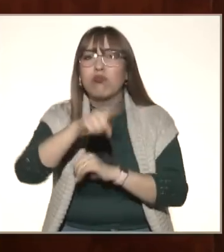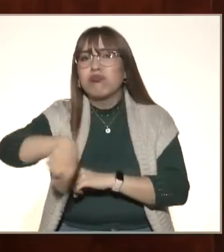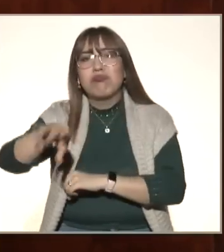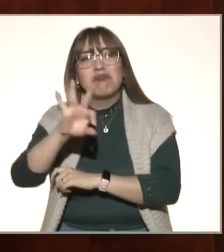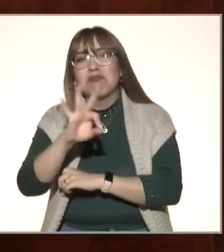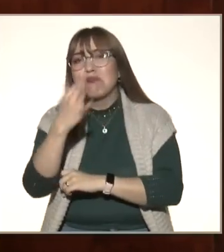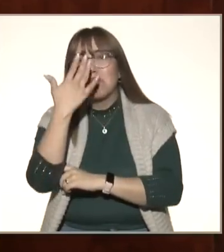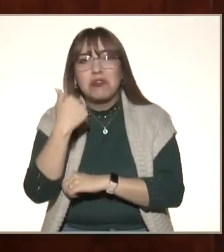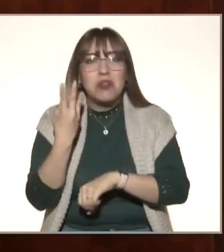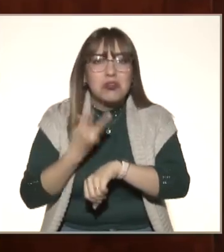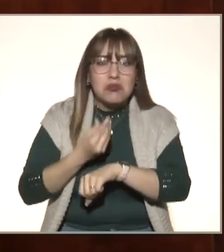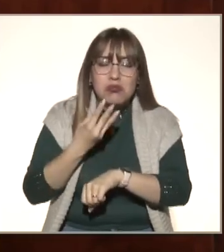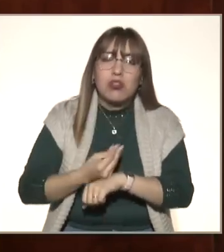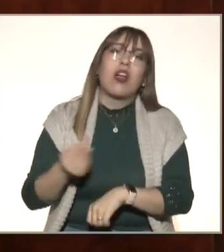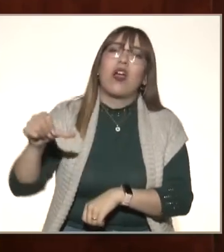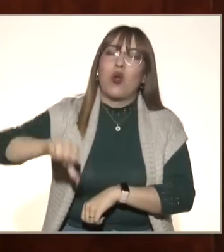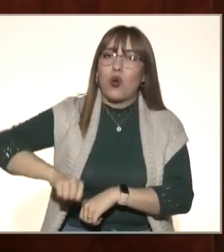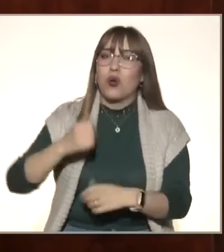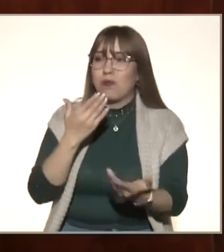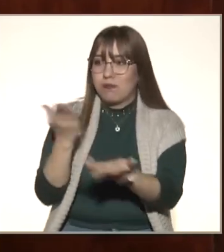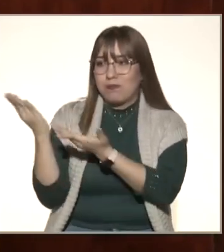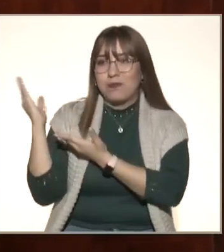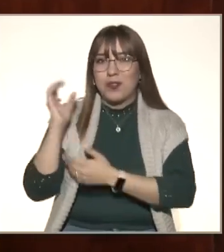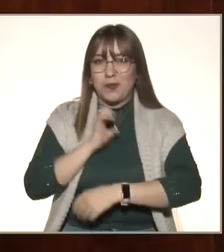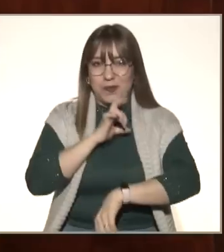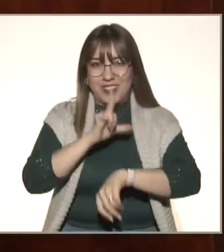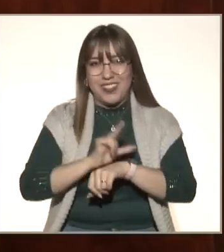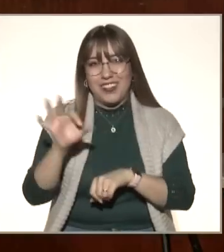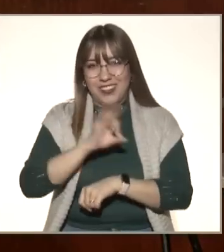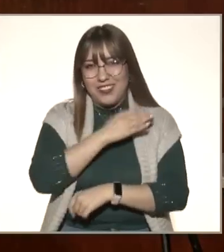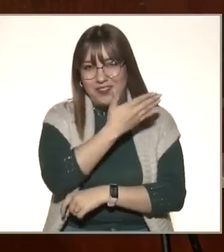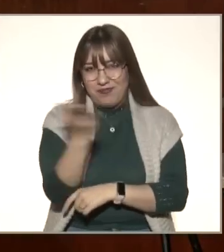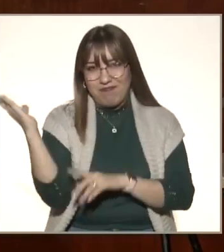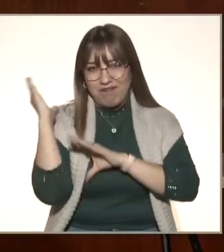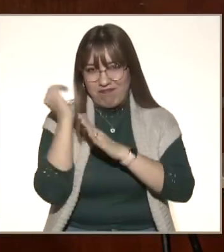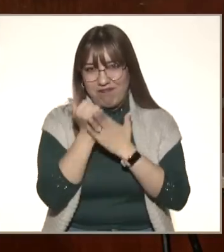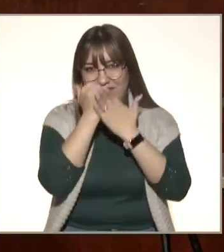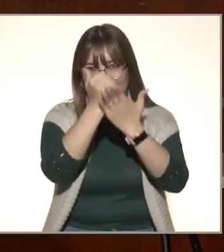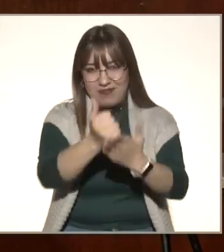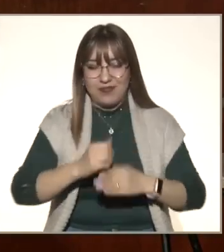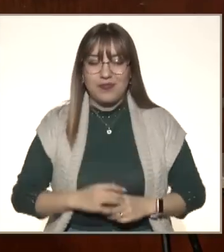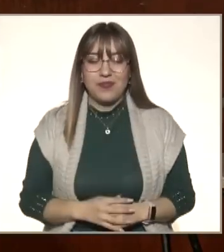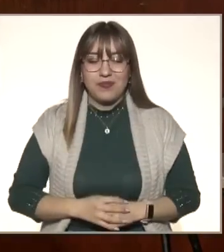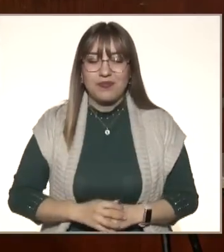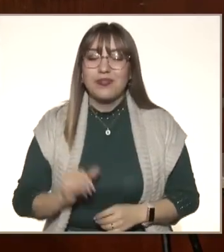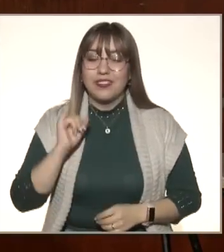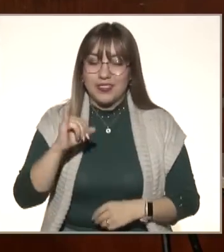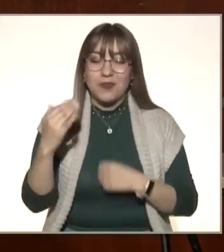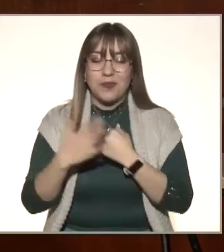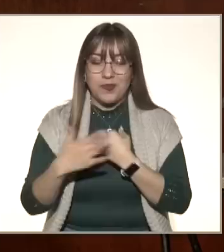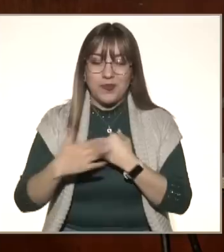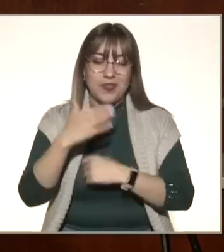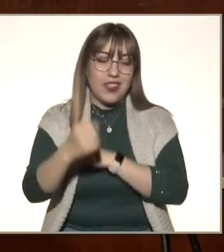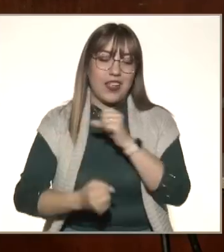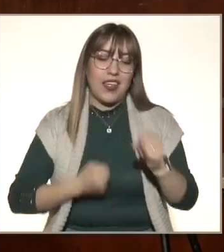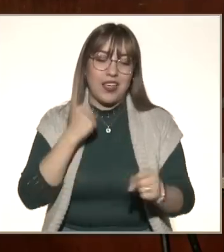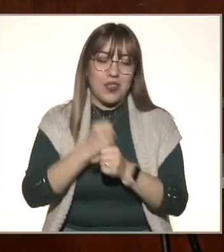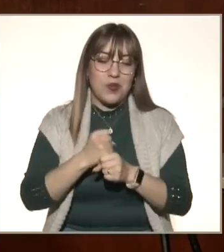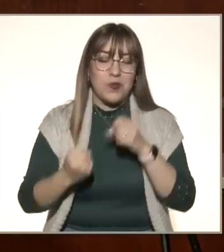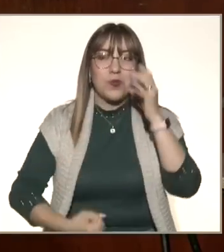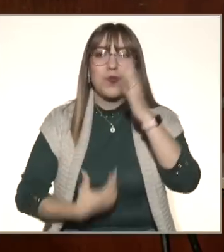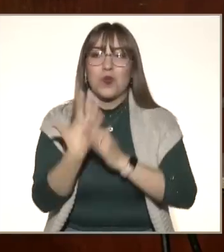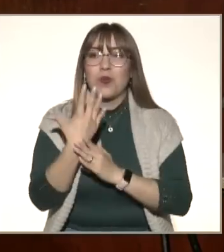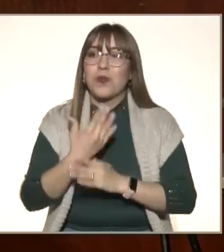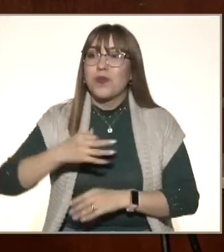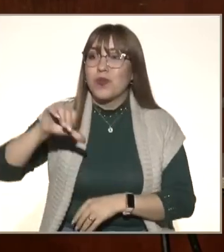una solución. Bueno, nuestros especialistas tal vez puedan guiarlos. Muchas gracias, Rosy. Sí, se viene el año nuevo y seguramente lo que ahorita digamos